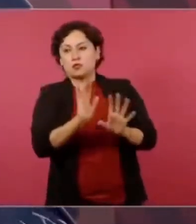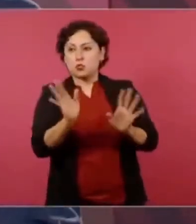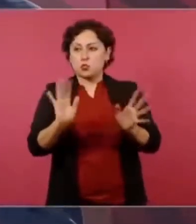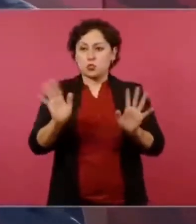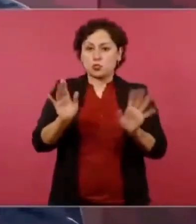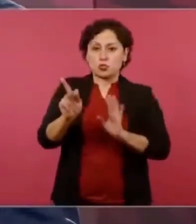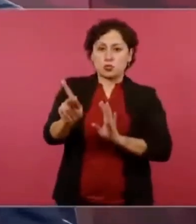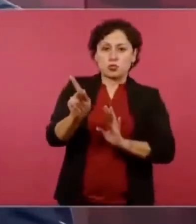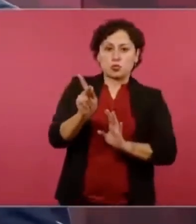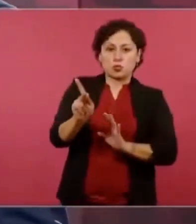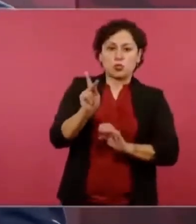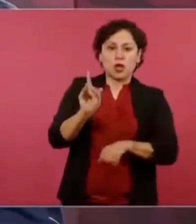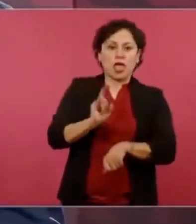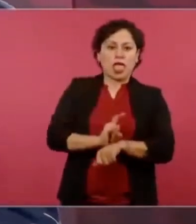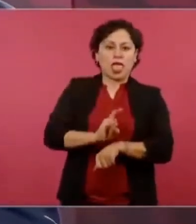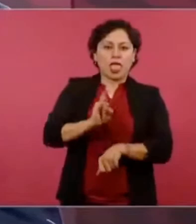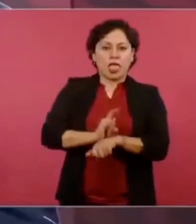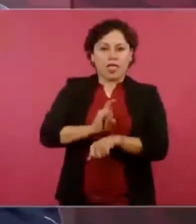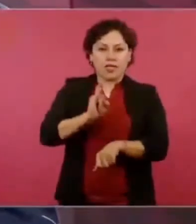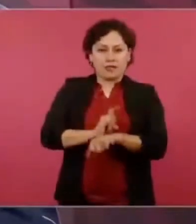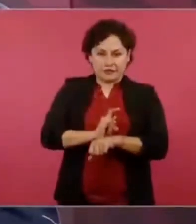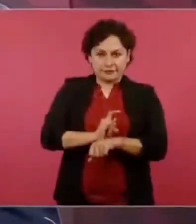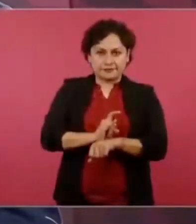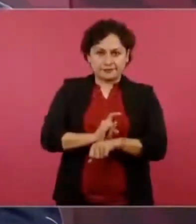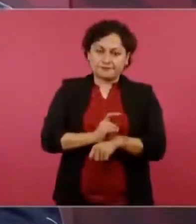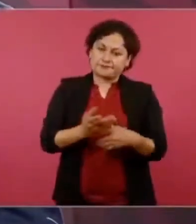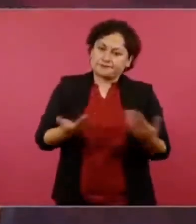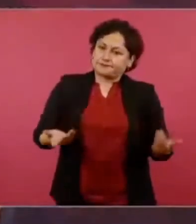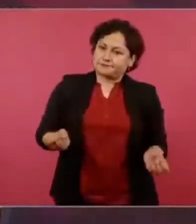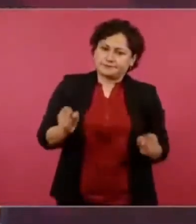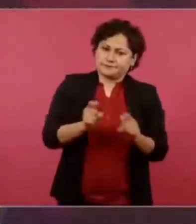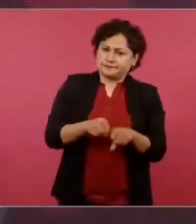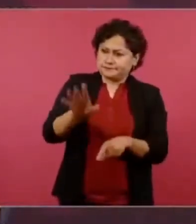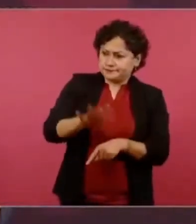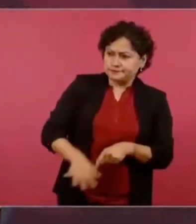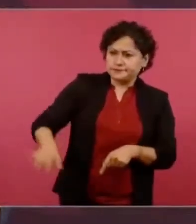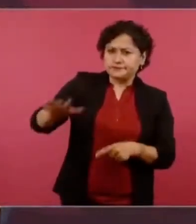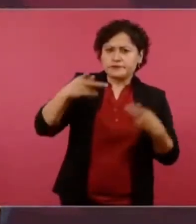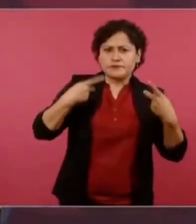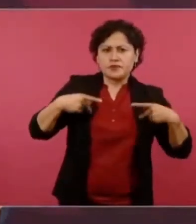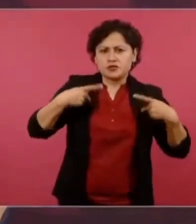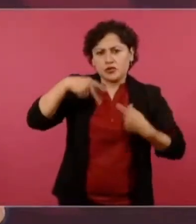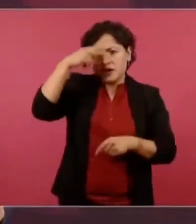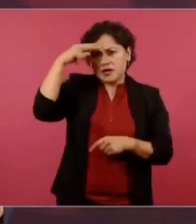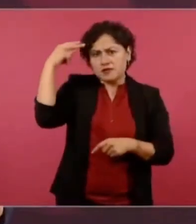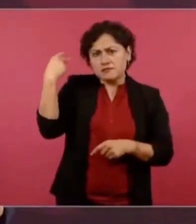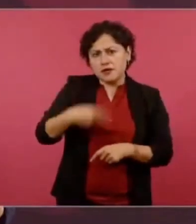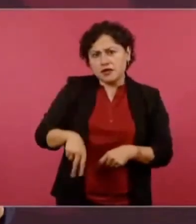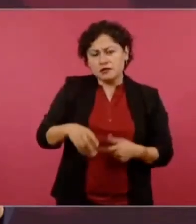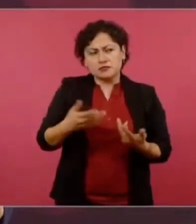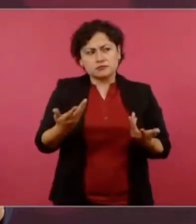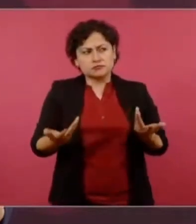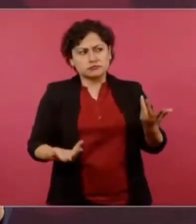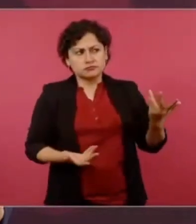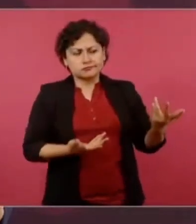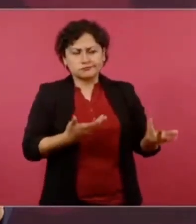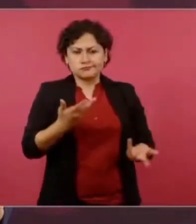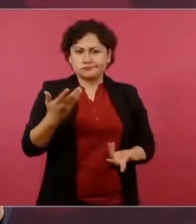económico en contra del pueblo de México y para terminar de robarse